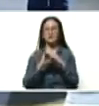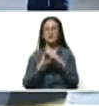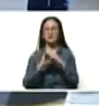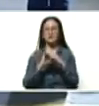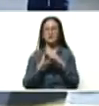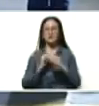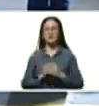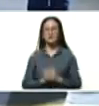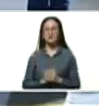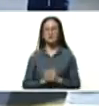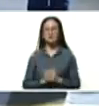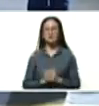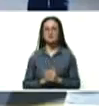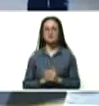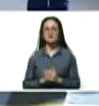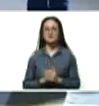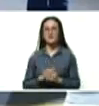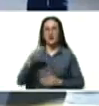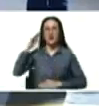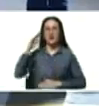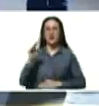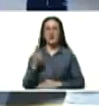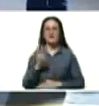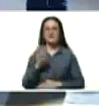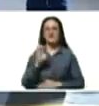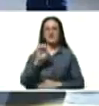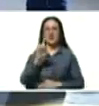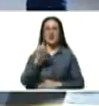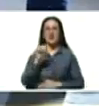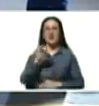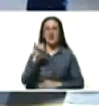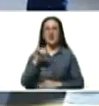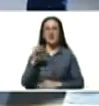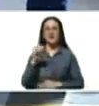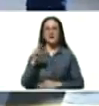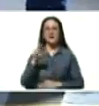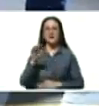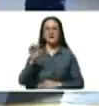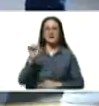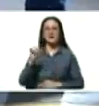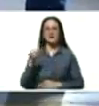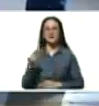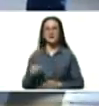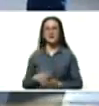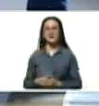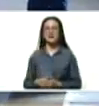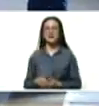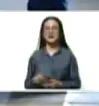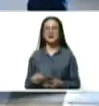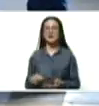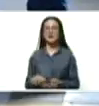lluvia, general Velázquez Alvaray, el general en jefe Néstor Reverol Torres,